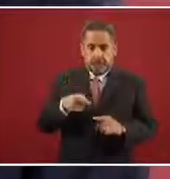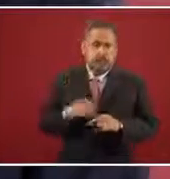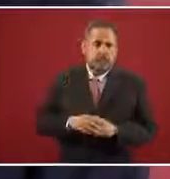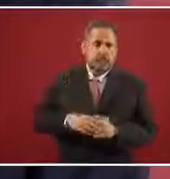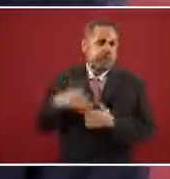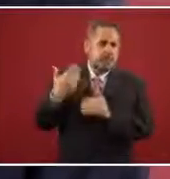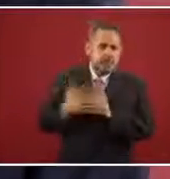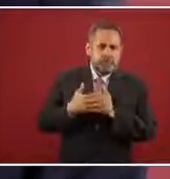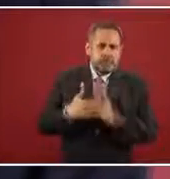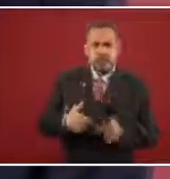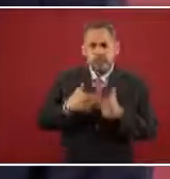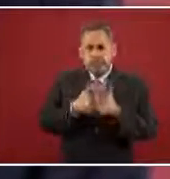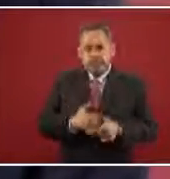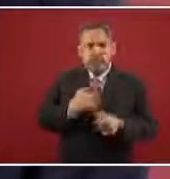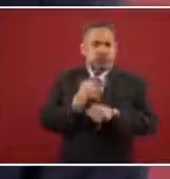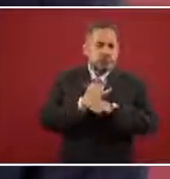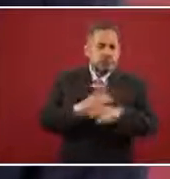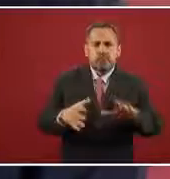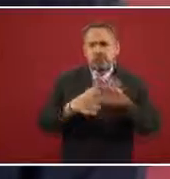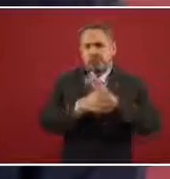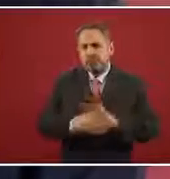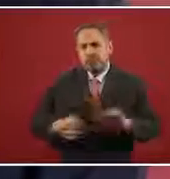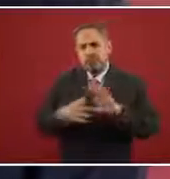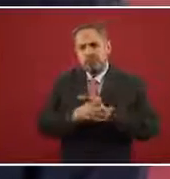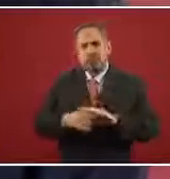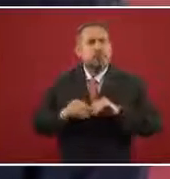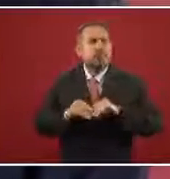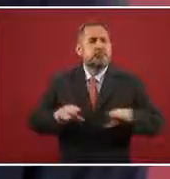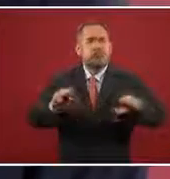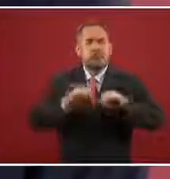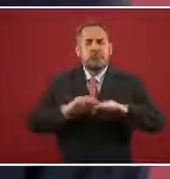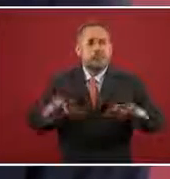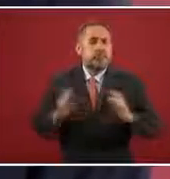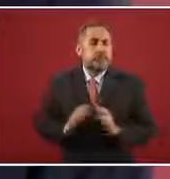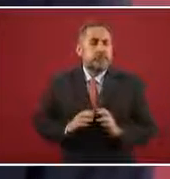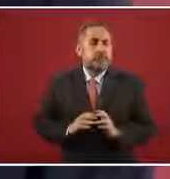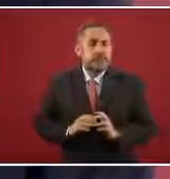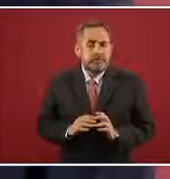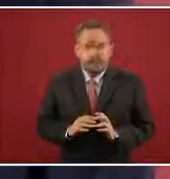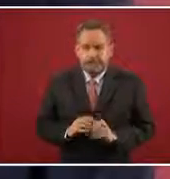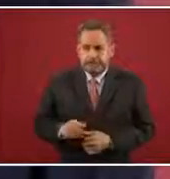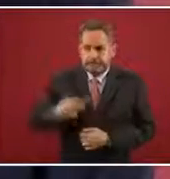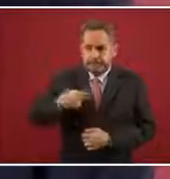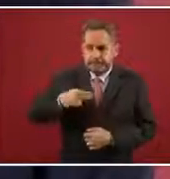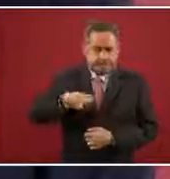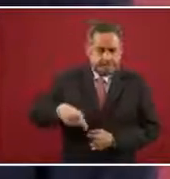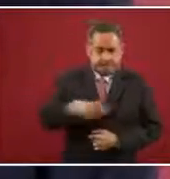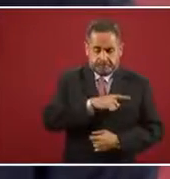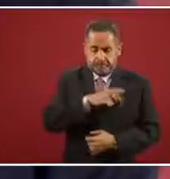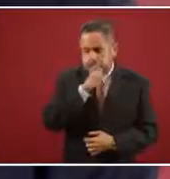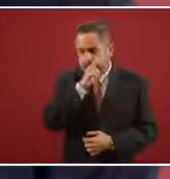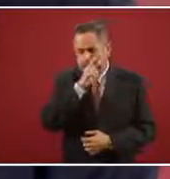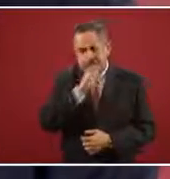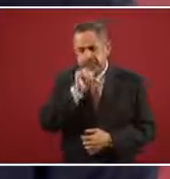seguir hablando, o sea, que la gente no debe de preocuparse